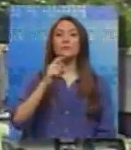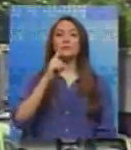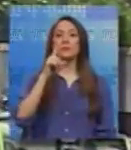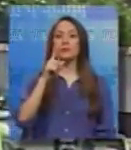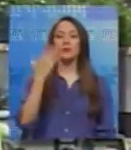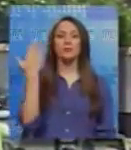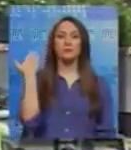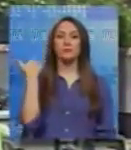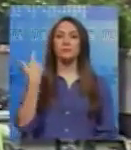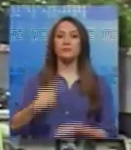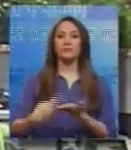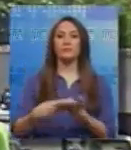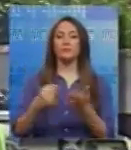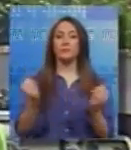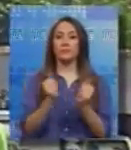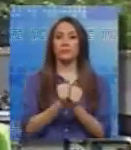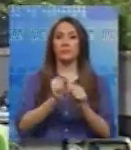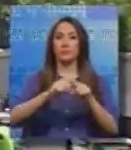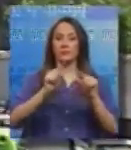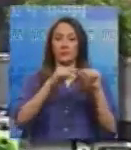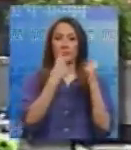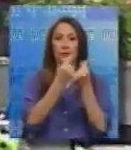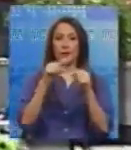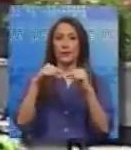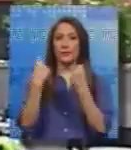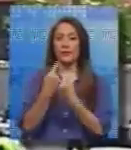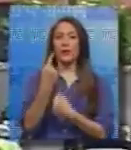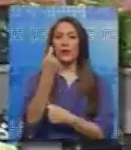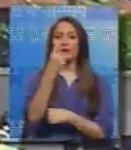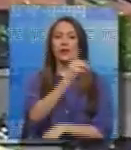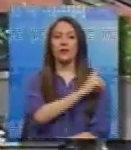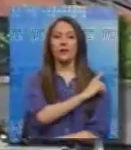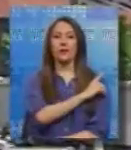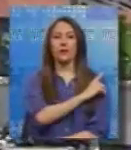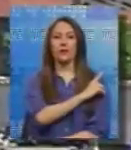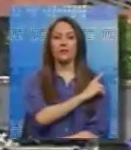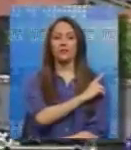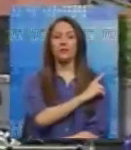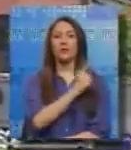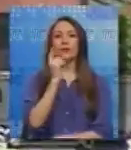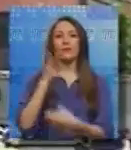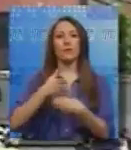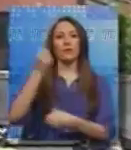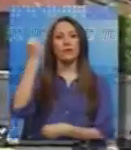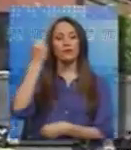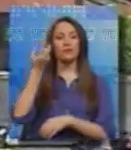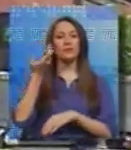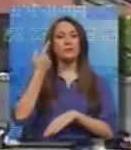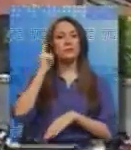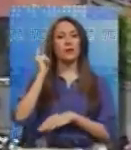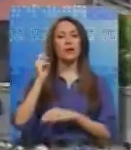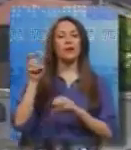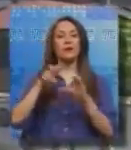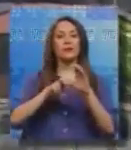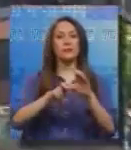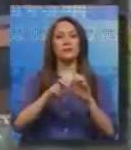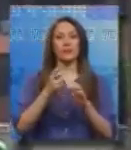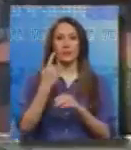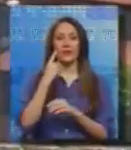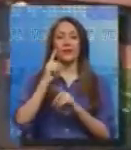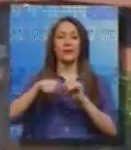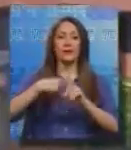en Guayaquil tras una reunión de los integrantes de las 11 delegaciones de las Federaciones Nacionales de Transporte Terrestre